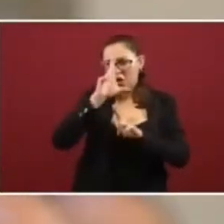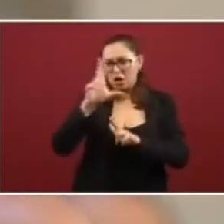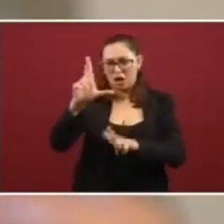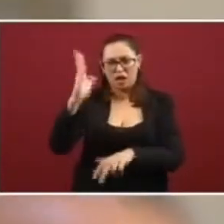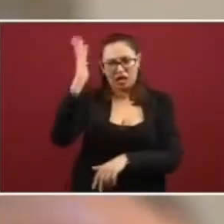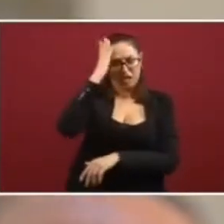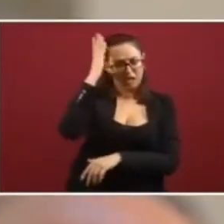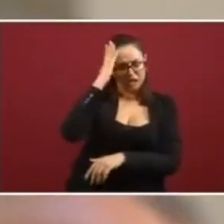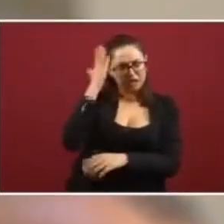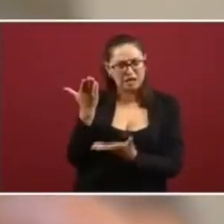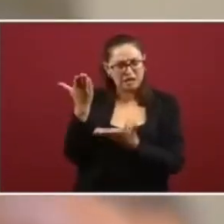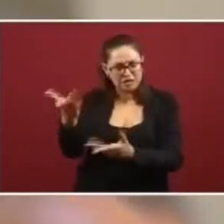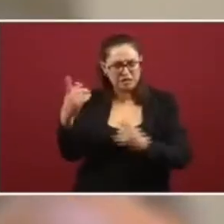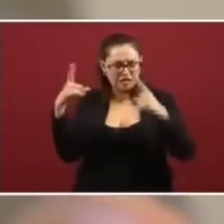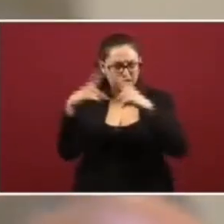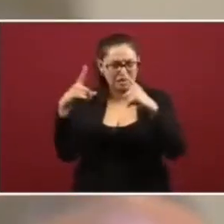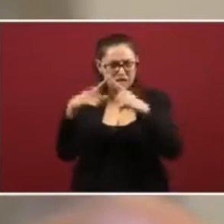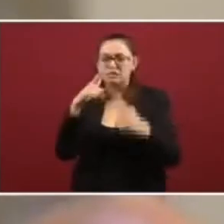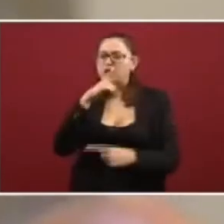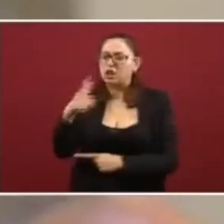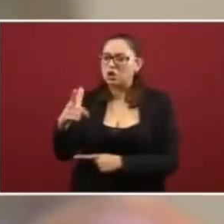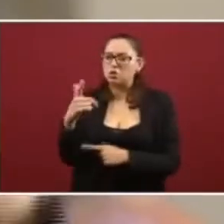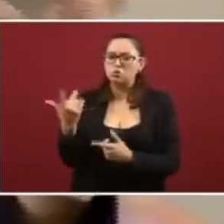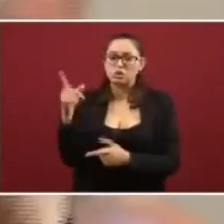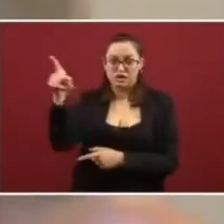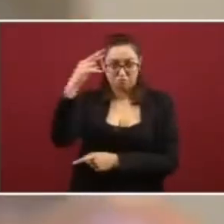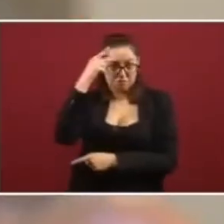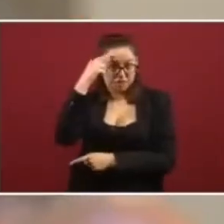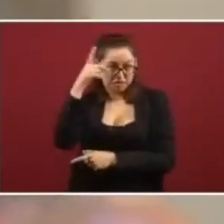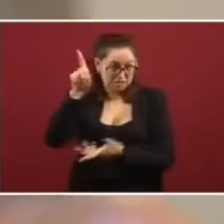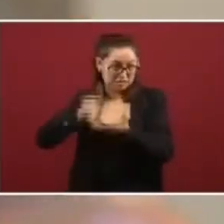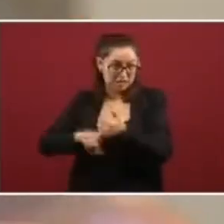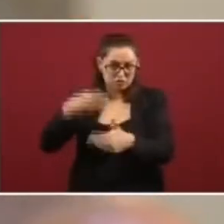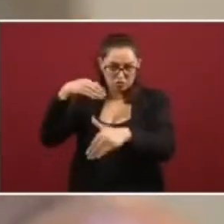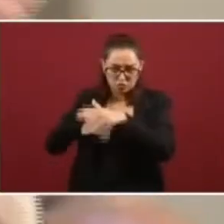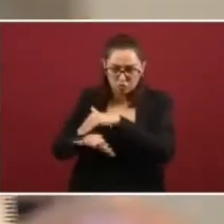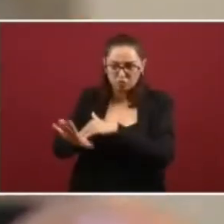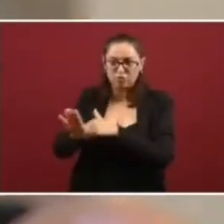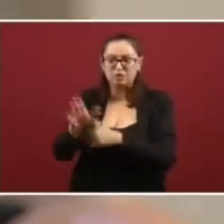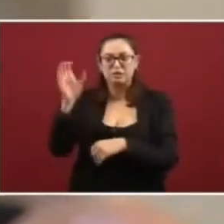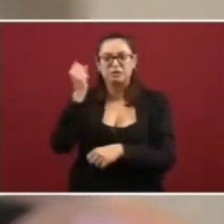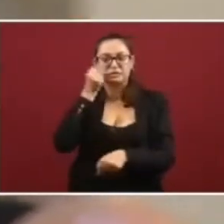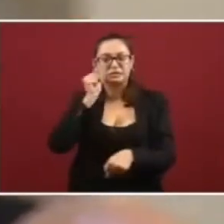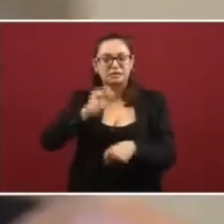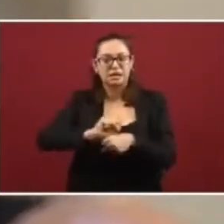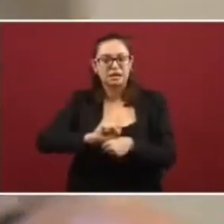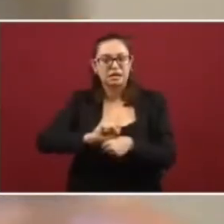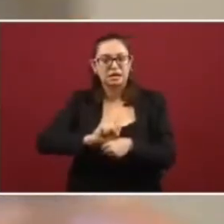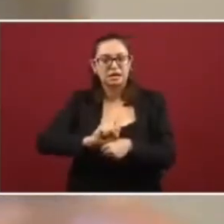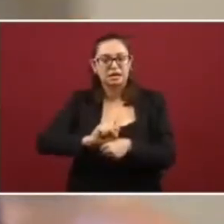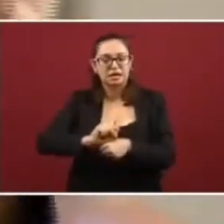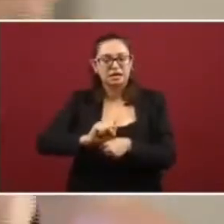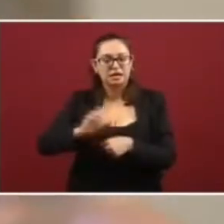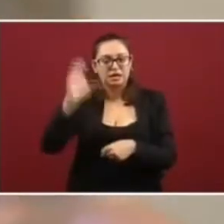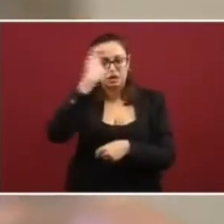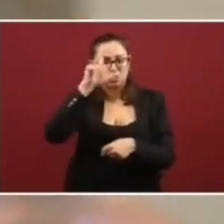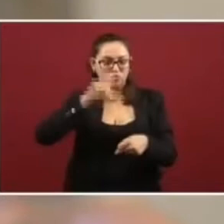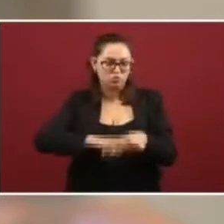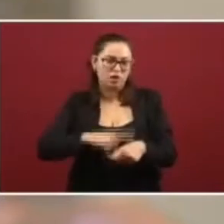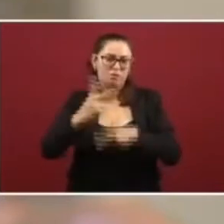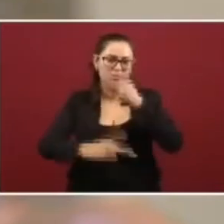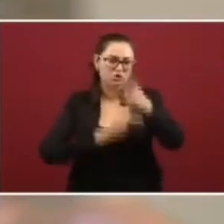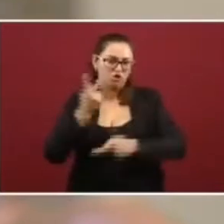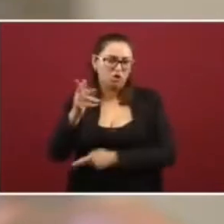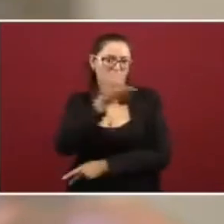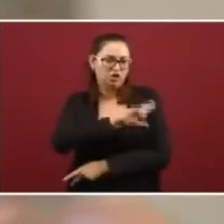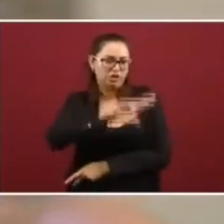líder de esta iglesia, un homenaje para el cual la Secretaría de Cultura prestó o rentó el